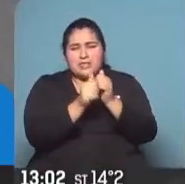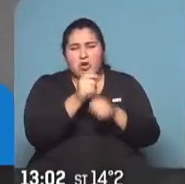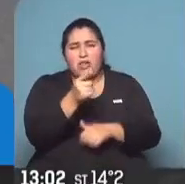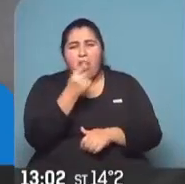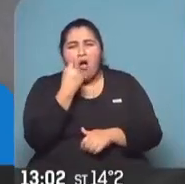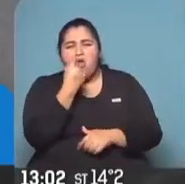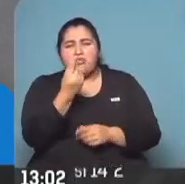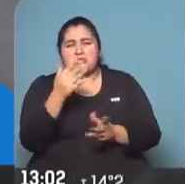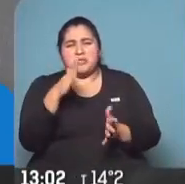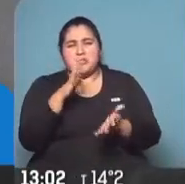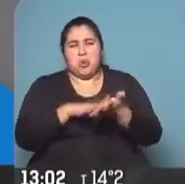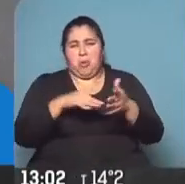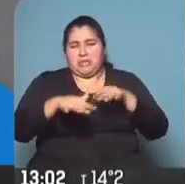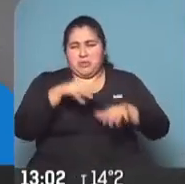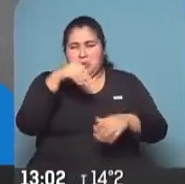historia